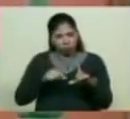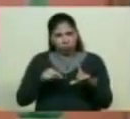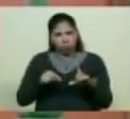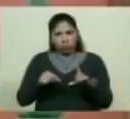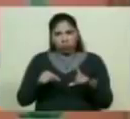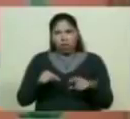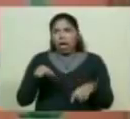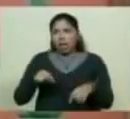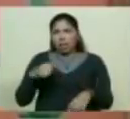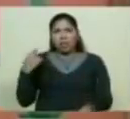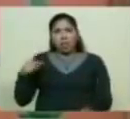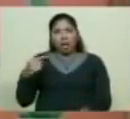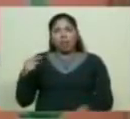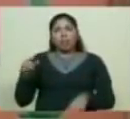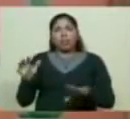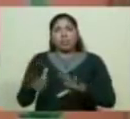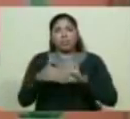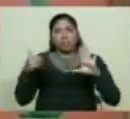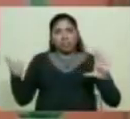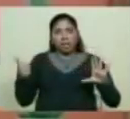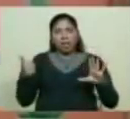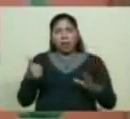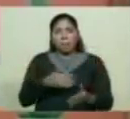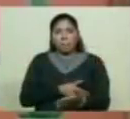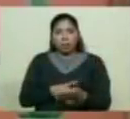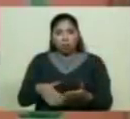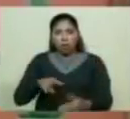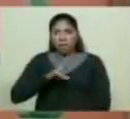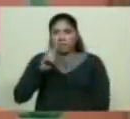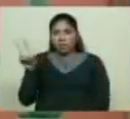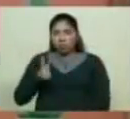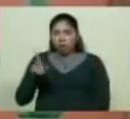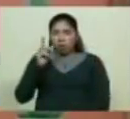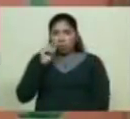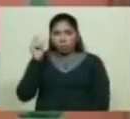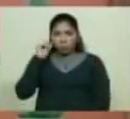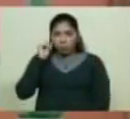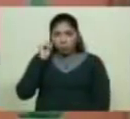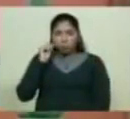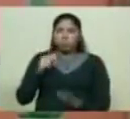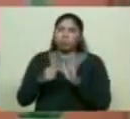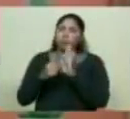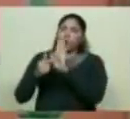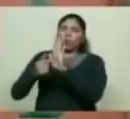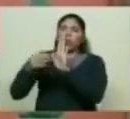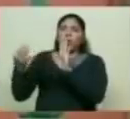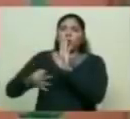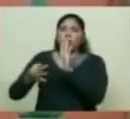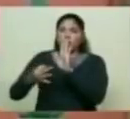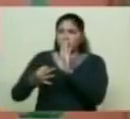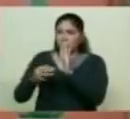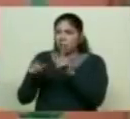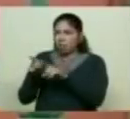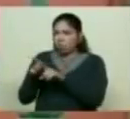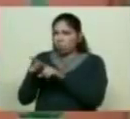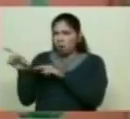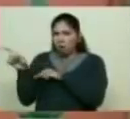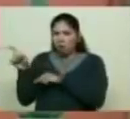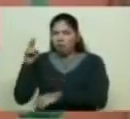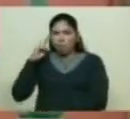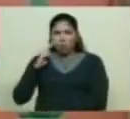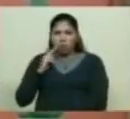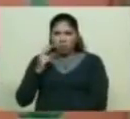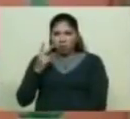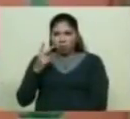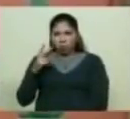más de 16 millones de venezolanos y venezolanas no es muestra de esa originalidad de bolívar que hace dos siglos